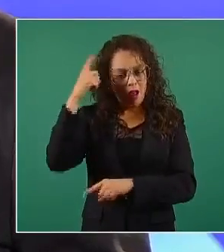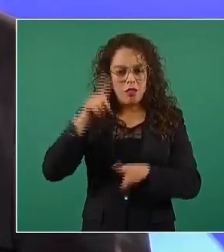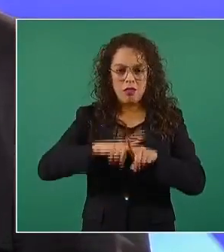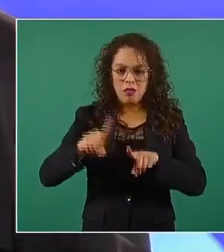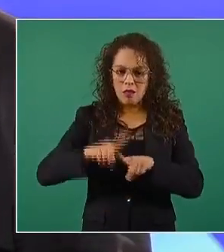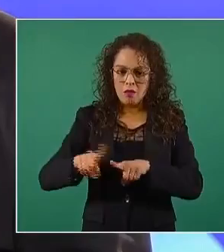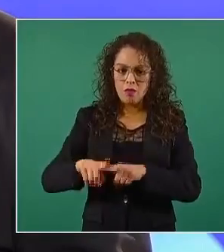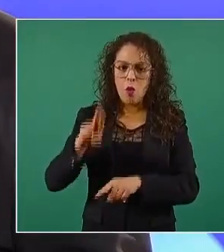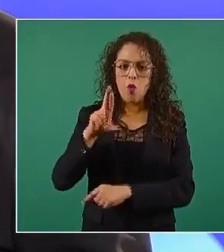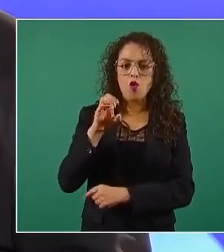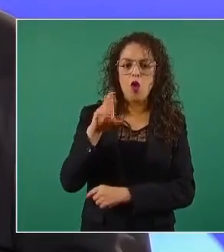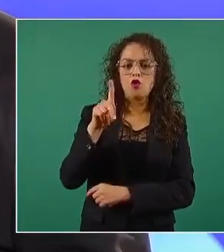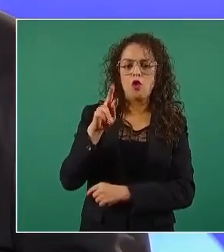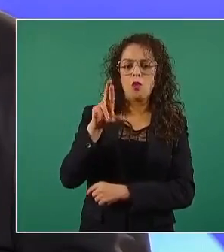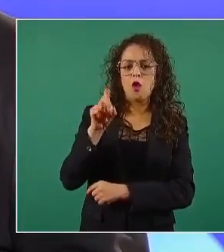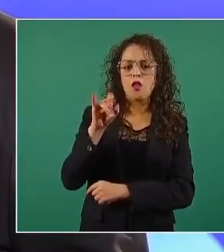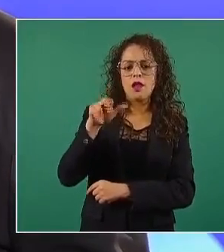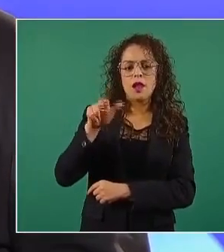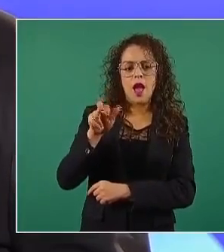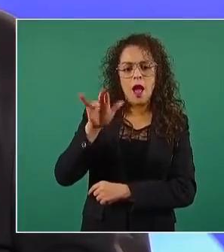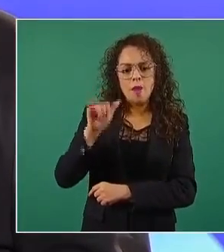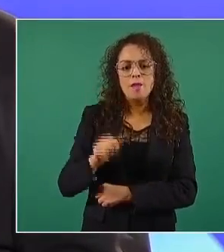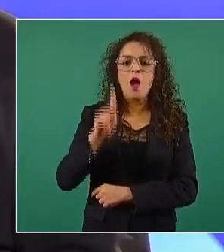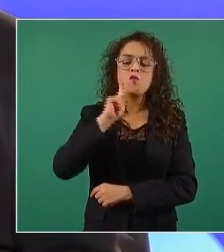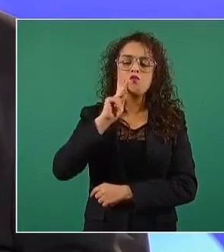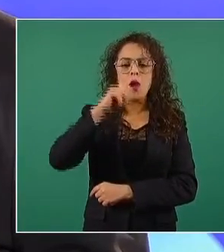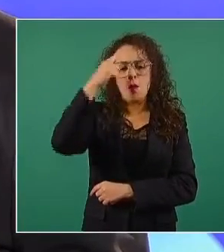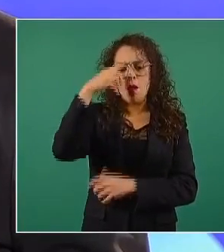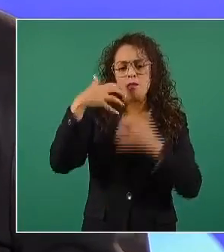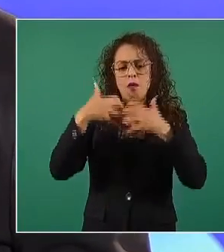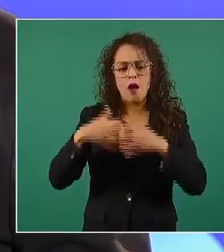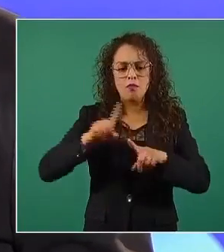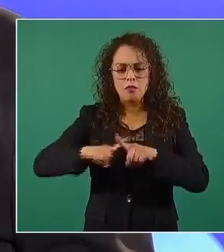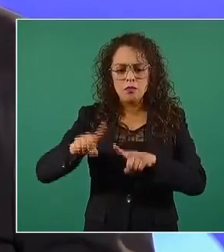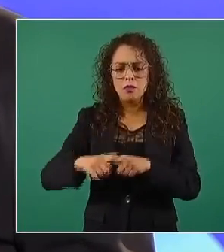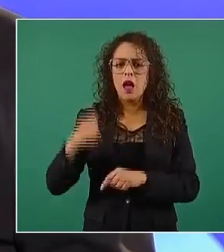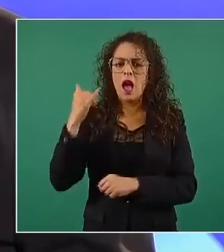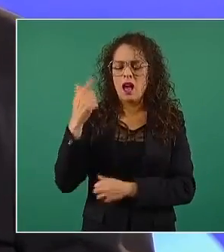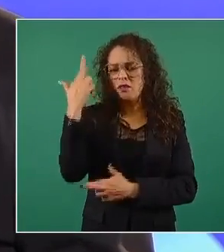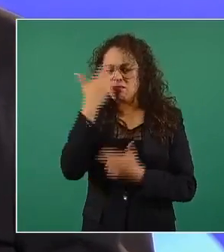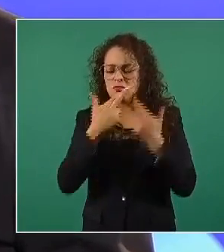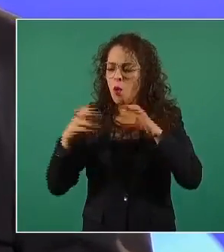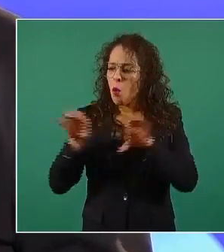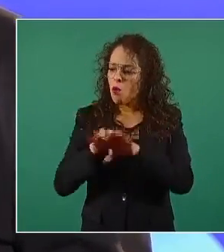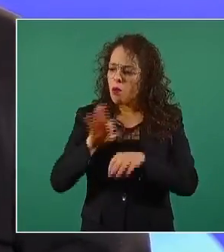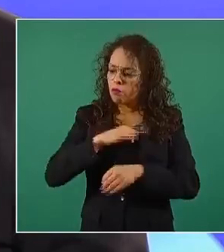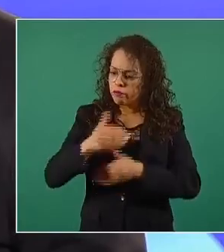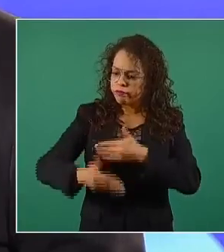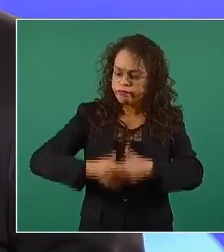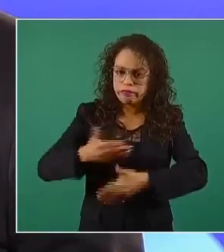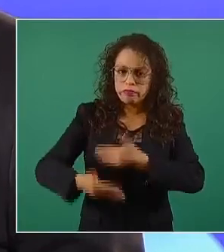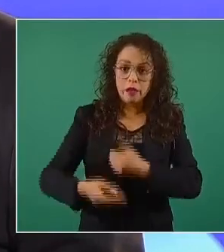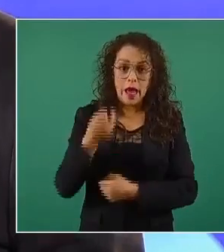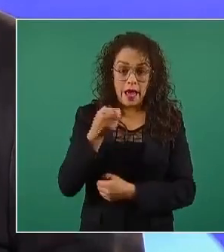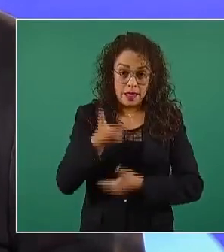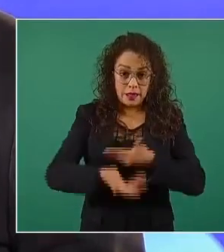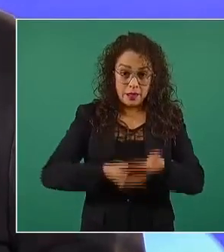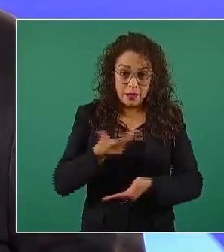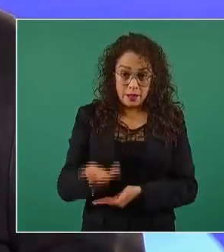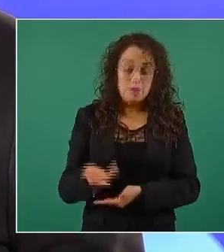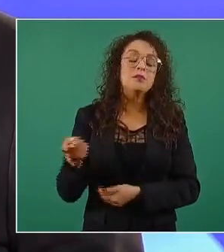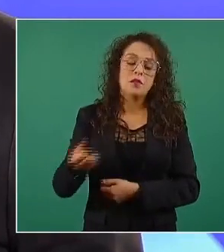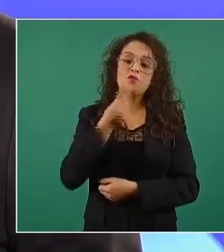uroproctodinamia, pruebas de función respiratoria y análisis de marcha. Gracias a estos servicios, los niños con